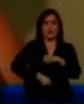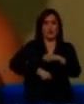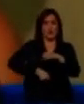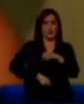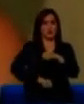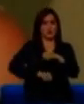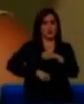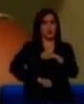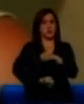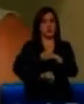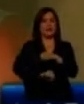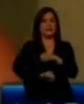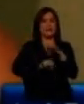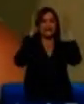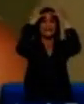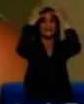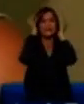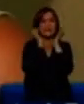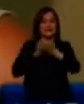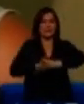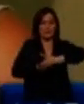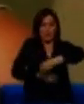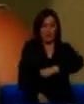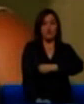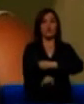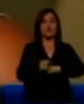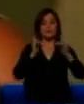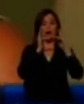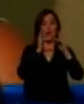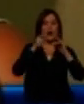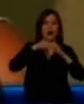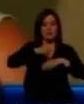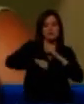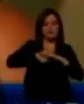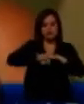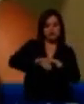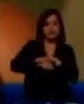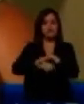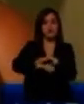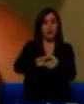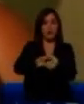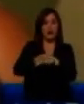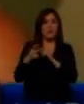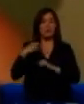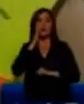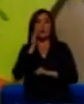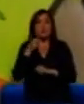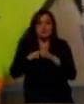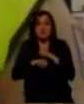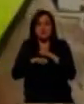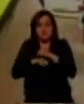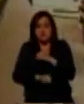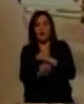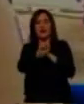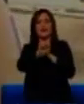más grande y era la cabecita del bebé. De ahí, como estaba en la cama, rodó suavemente. Al segundo pujón de la mamá salió todo. El